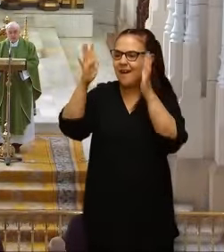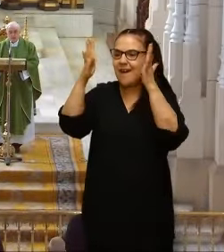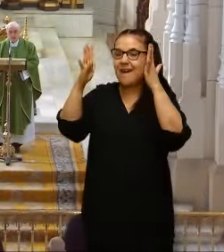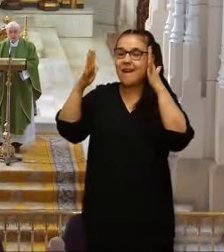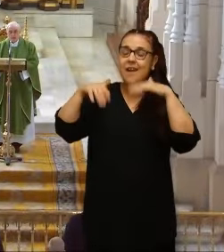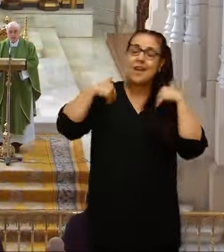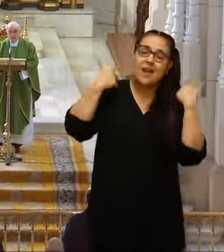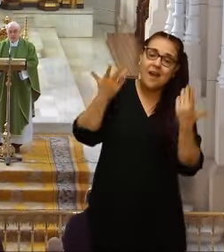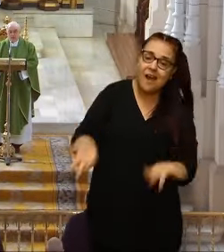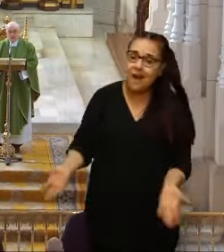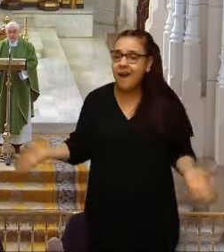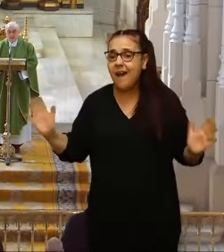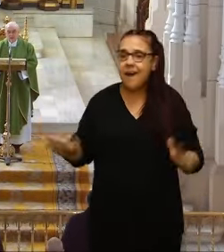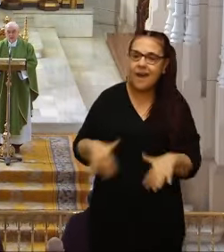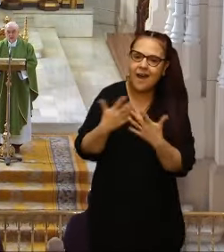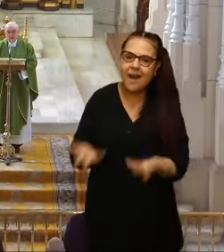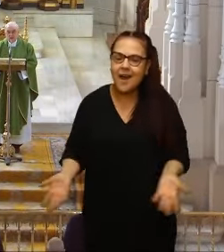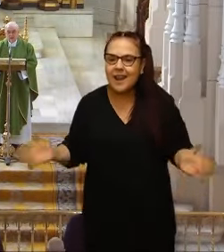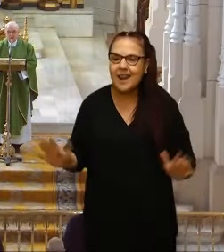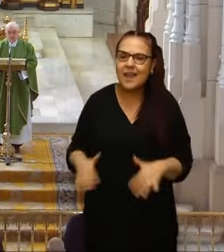Aleluya,